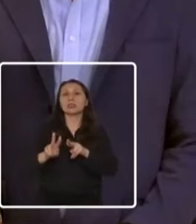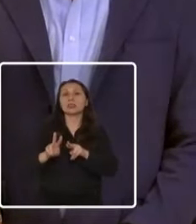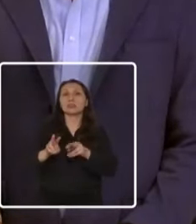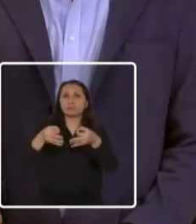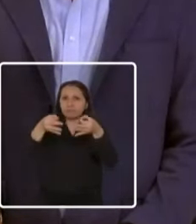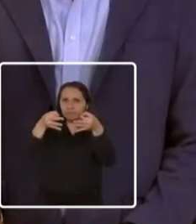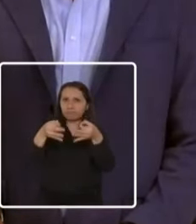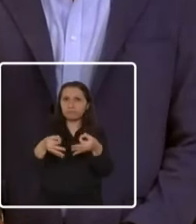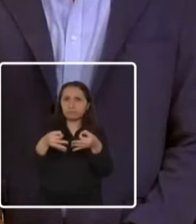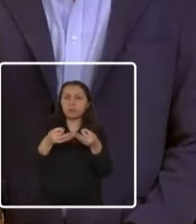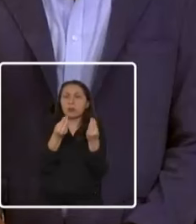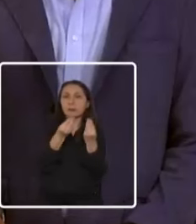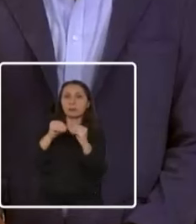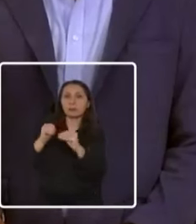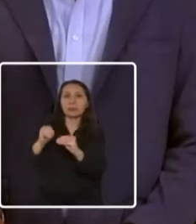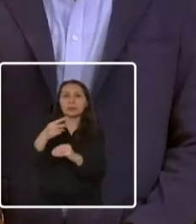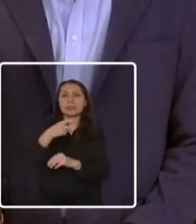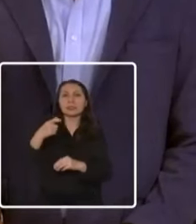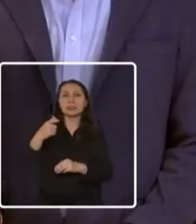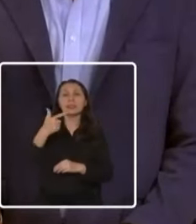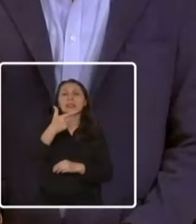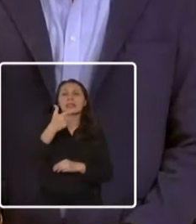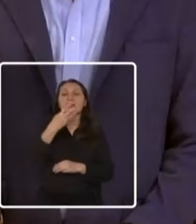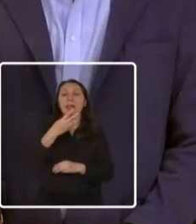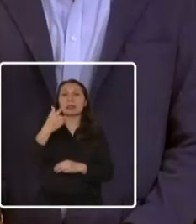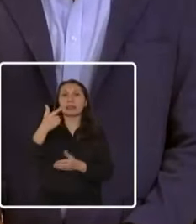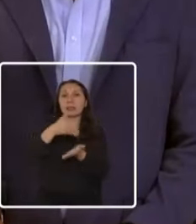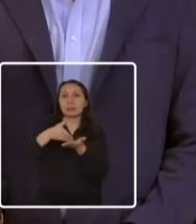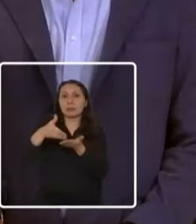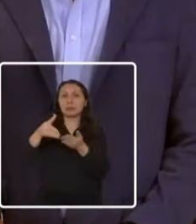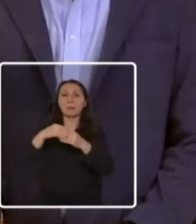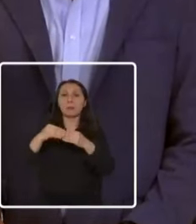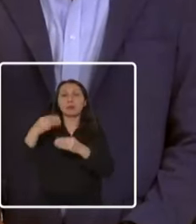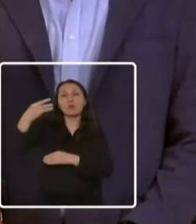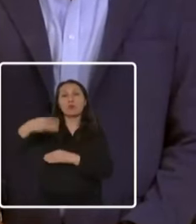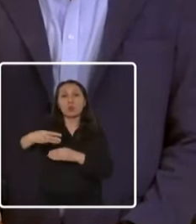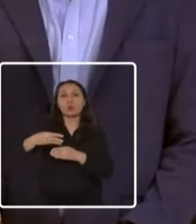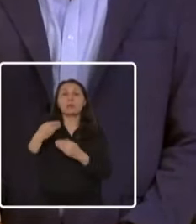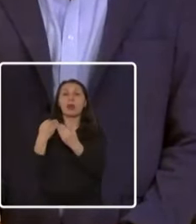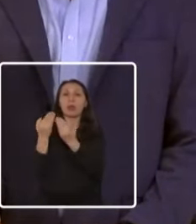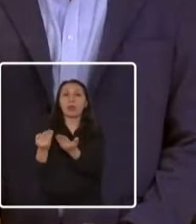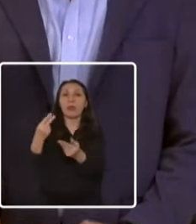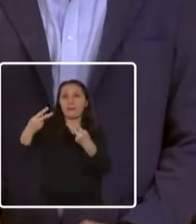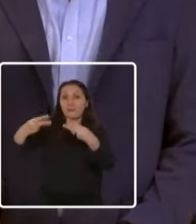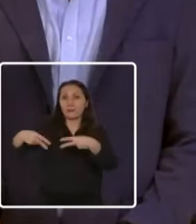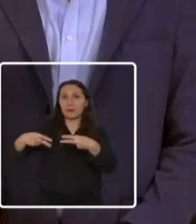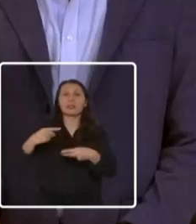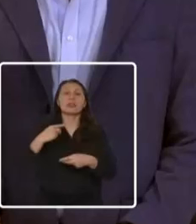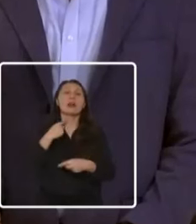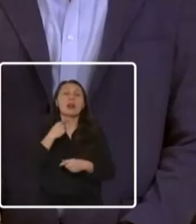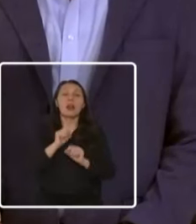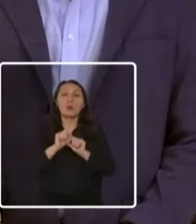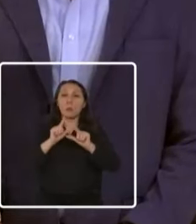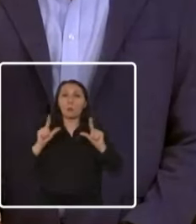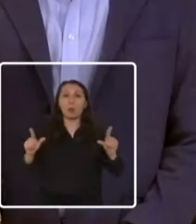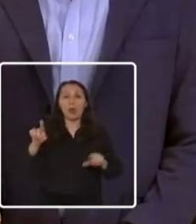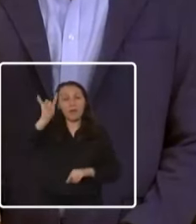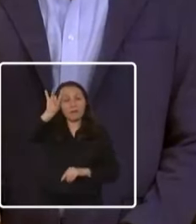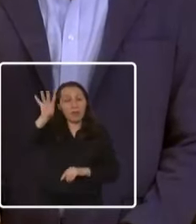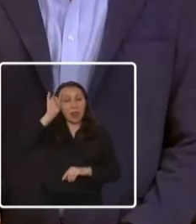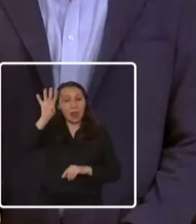transferencia efectiva de 737 millones de pesos a los municipios de Viña del Mar, Quilpué y